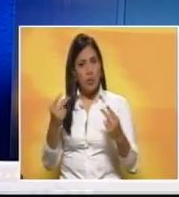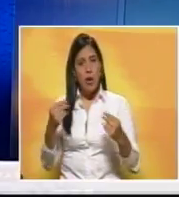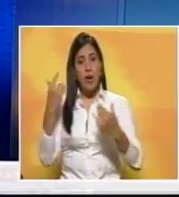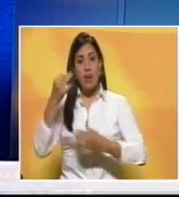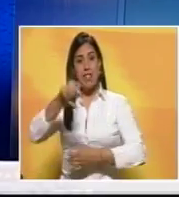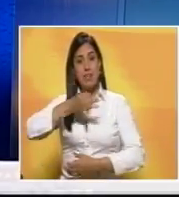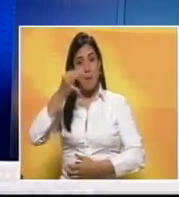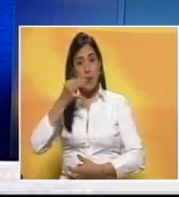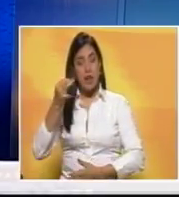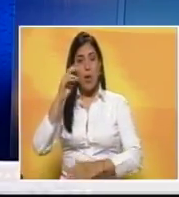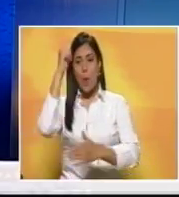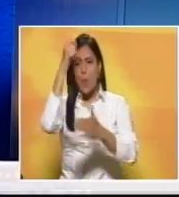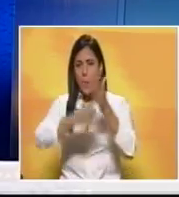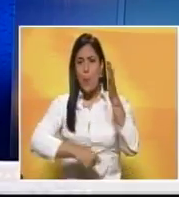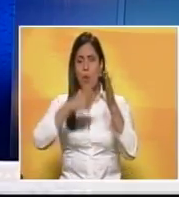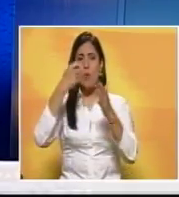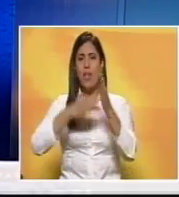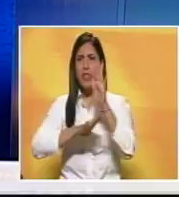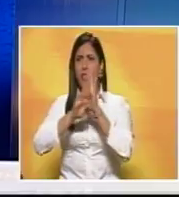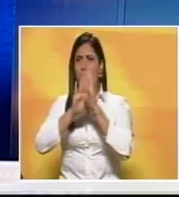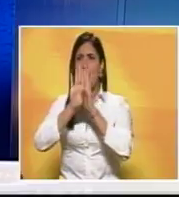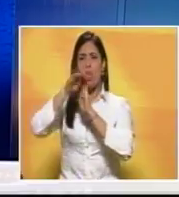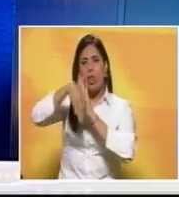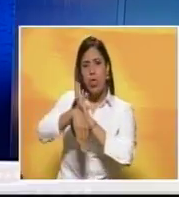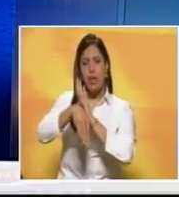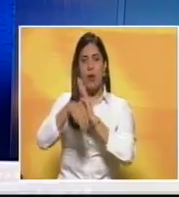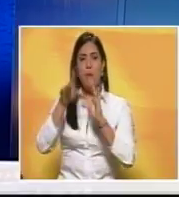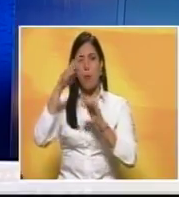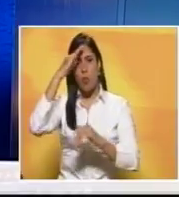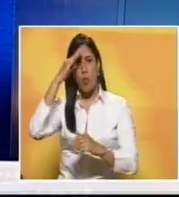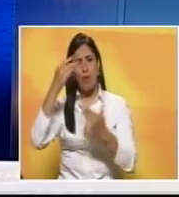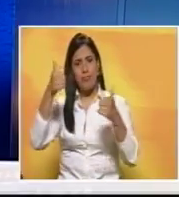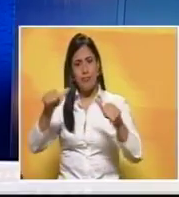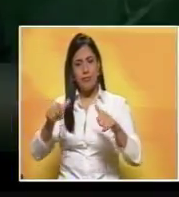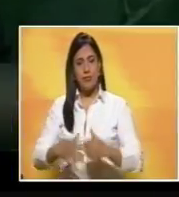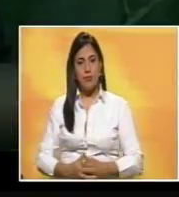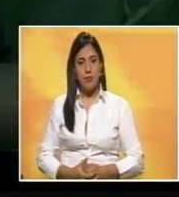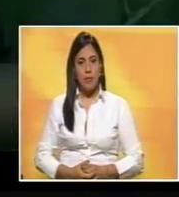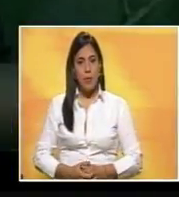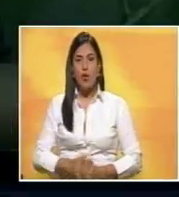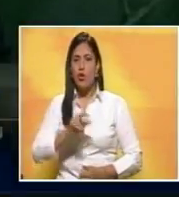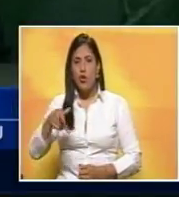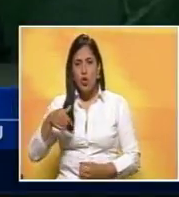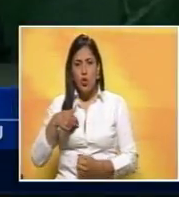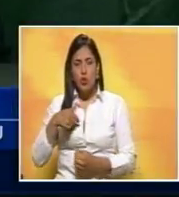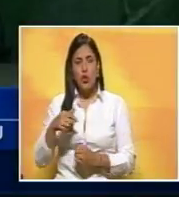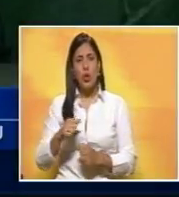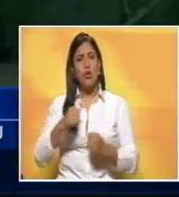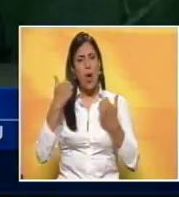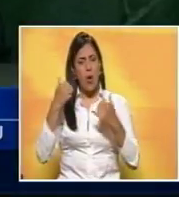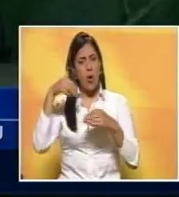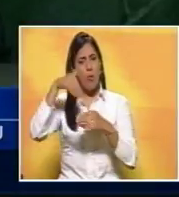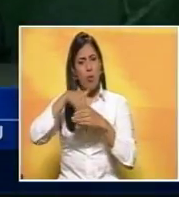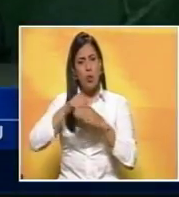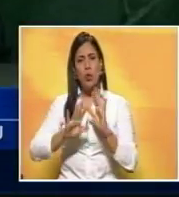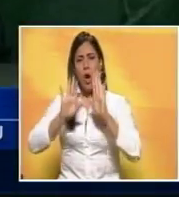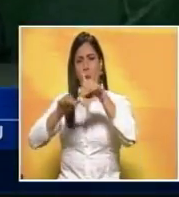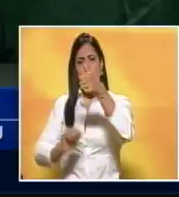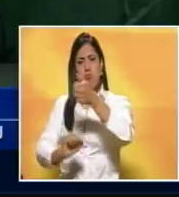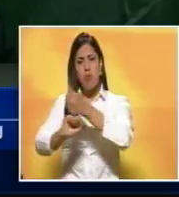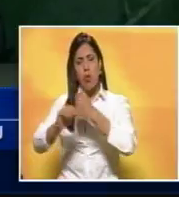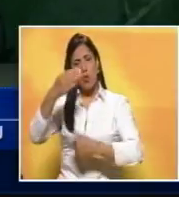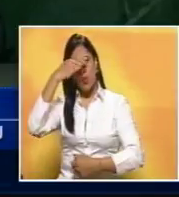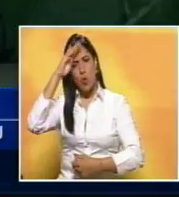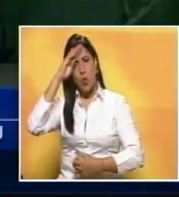Ramírez destacó que esta prohibición impide el desarrollo sostenible de la nación caribeña. Votaremos abrumadoramente a favor de